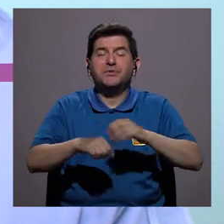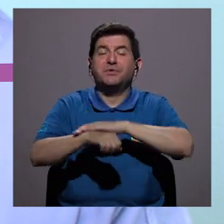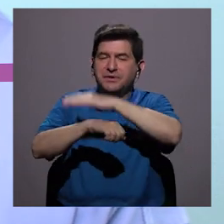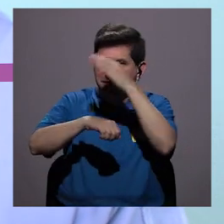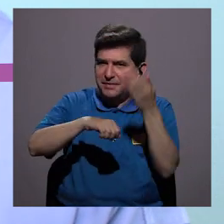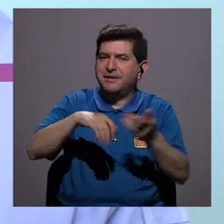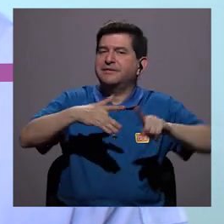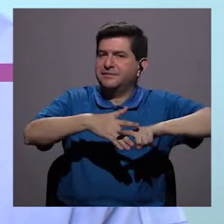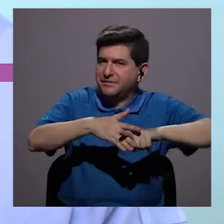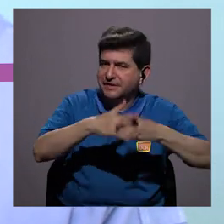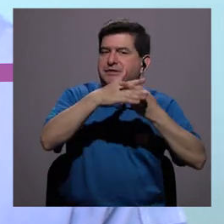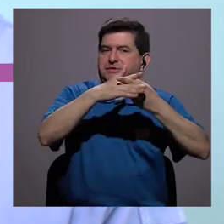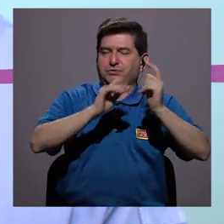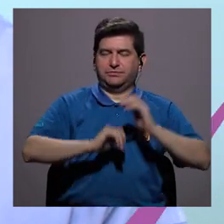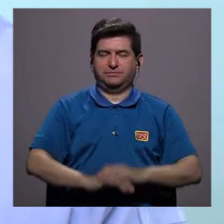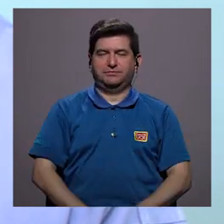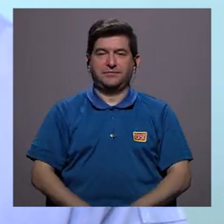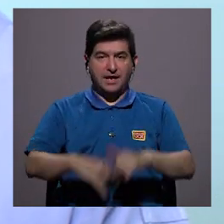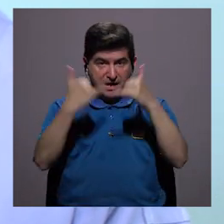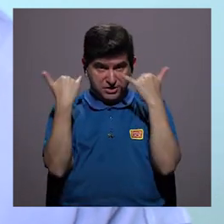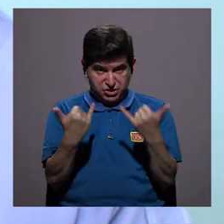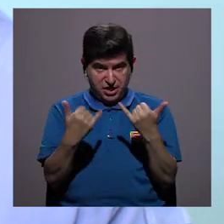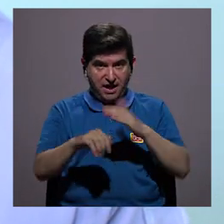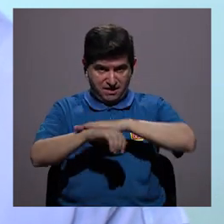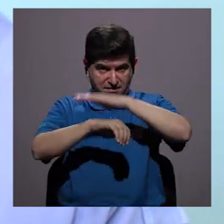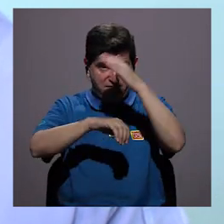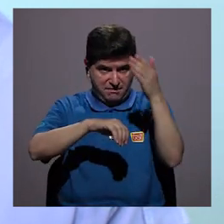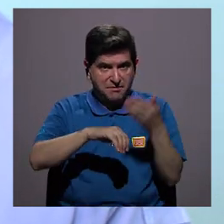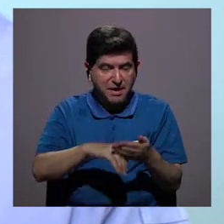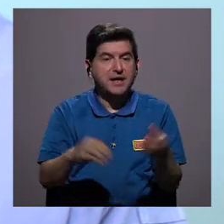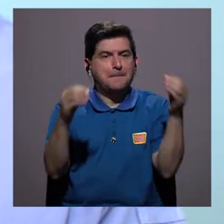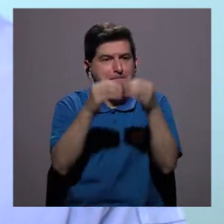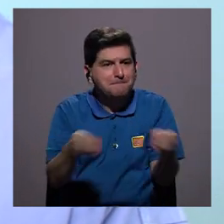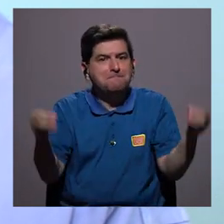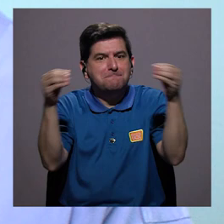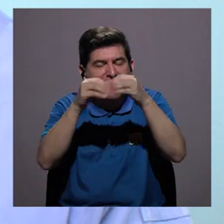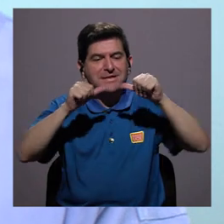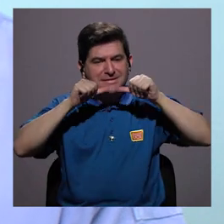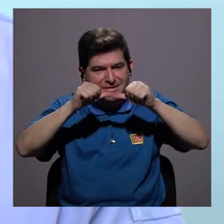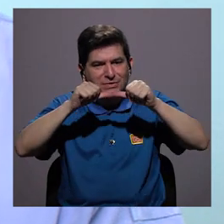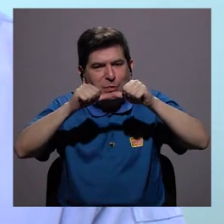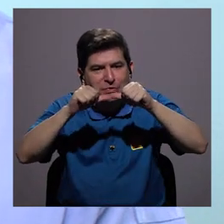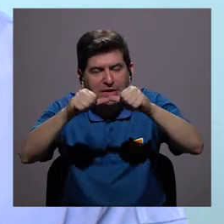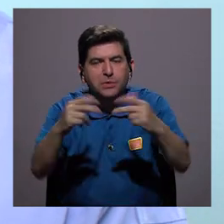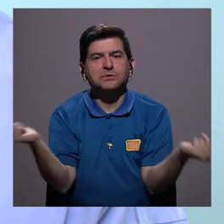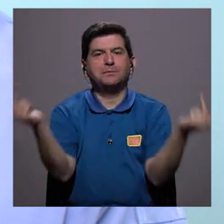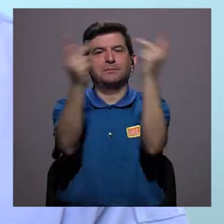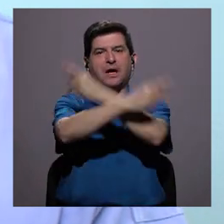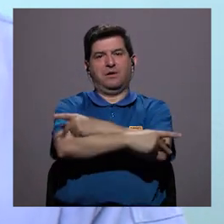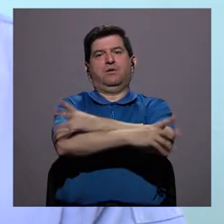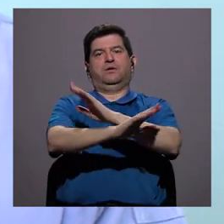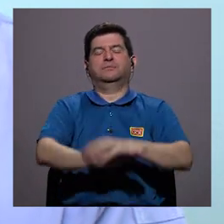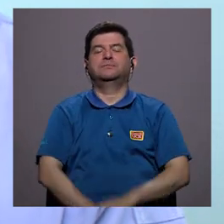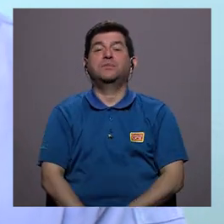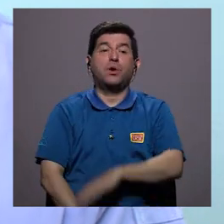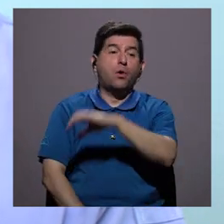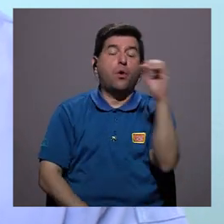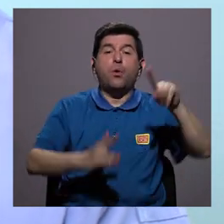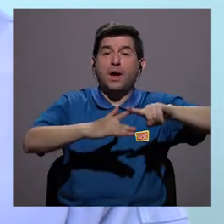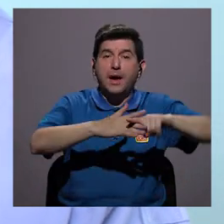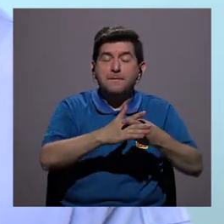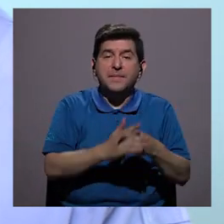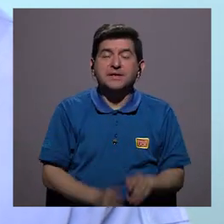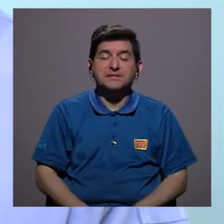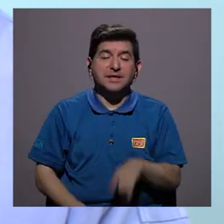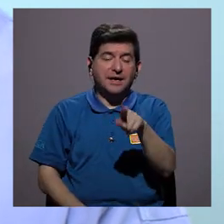empieza cuando ya empiezan los embarazos. Cuando ya empiezan los embarazos, a más embarazos y entre más seguidos los embarazos, peor la situación.